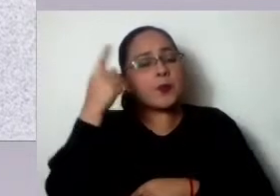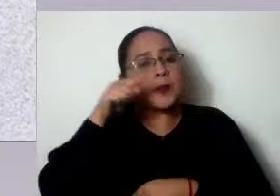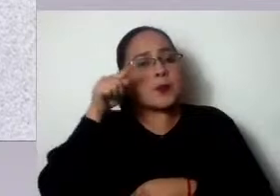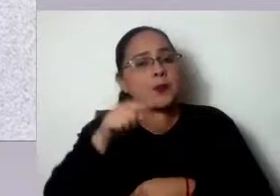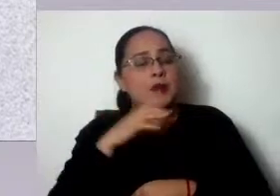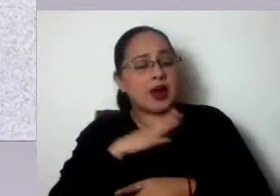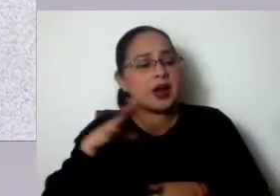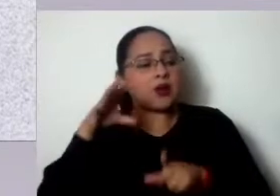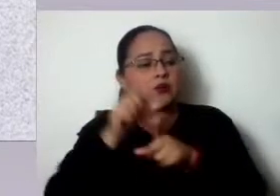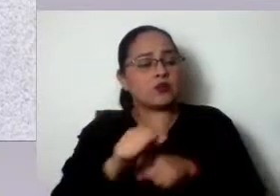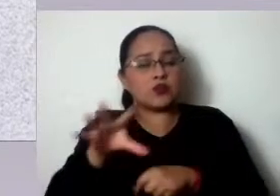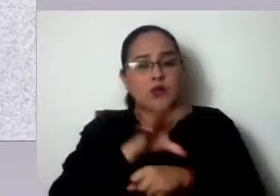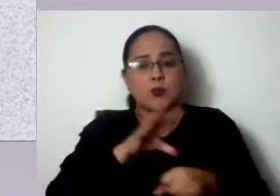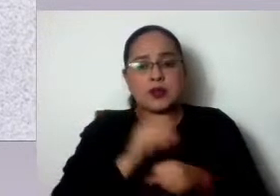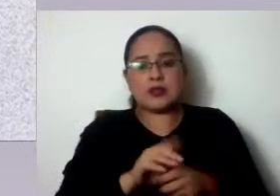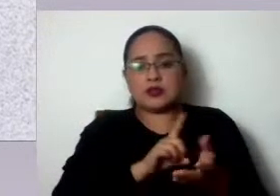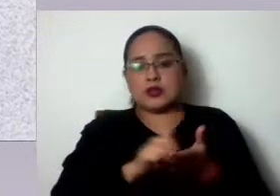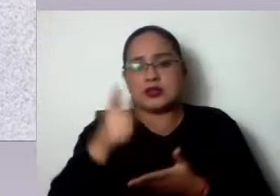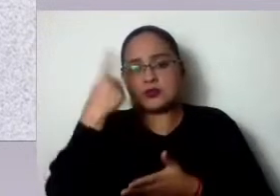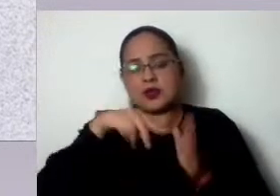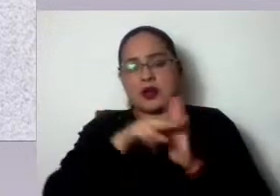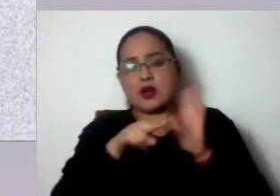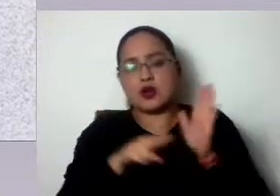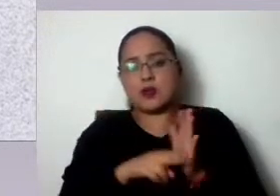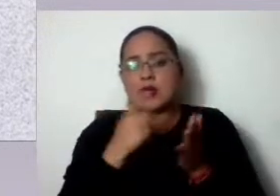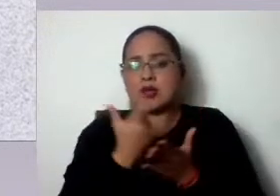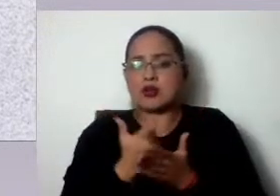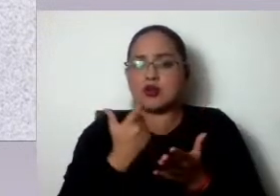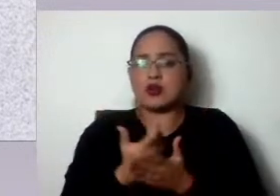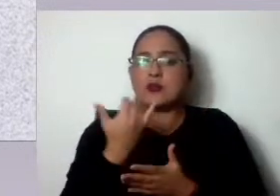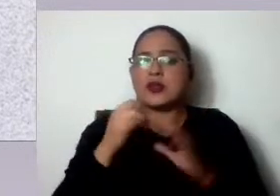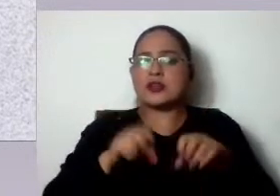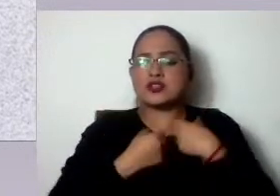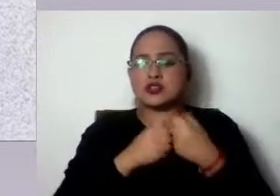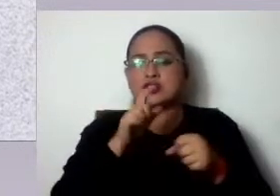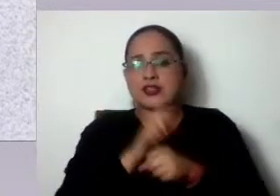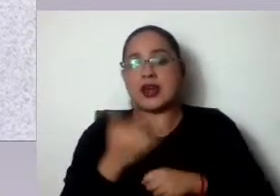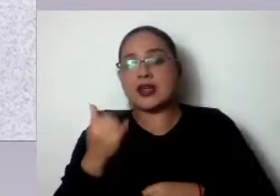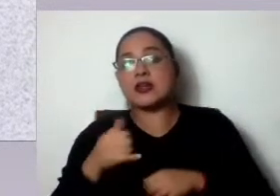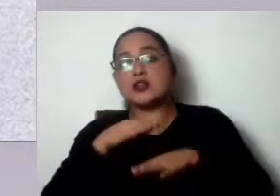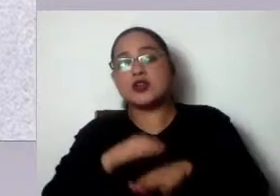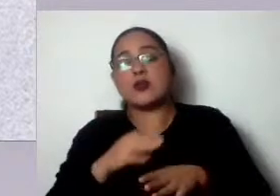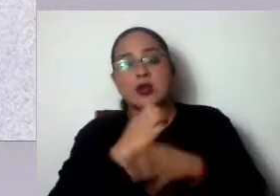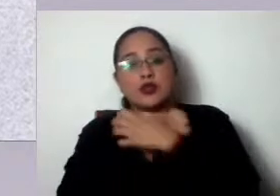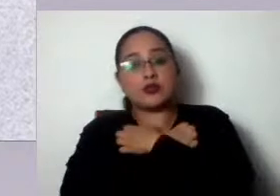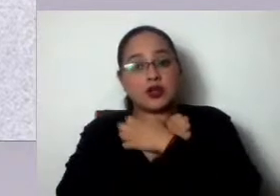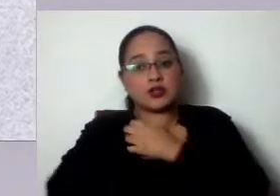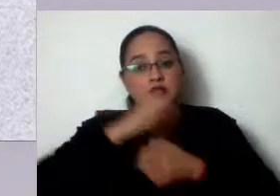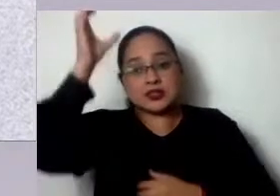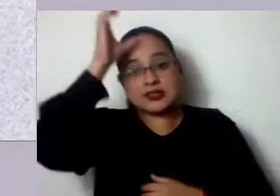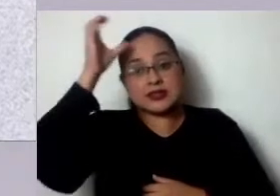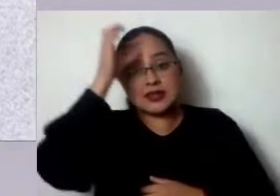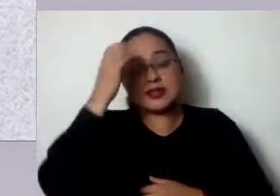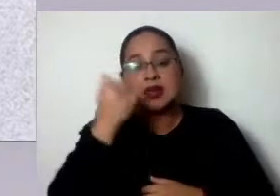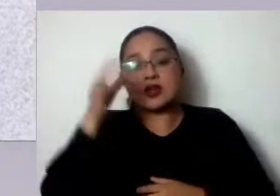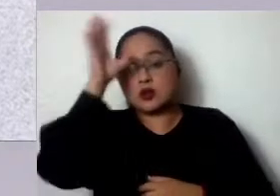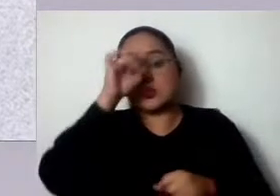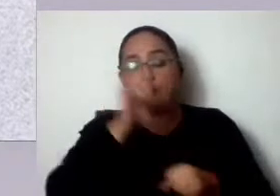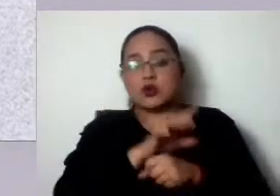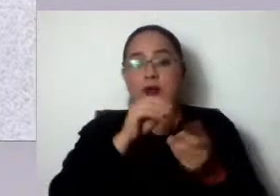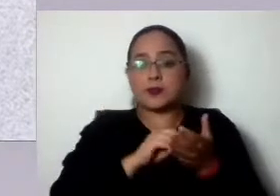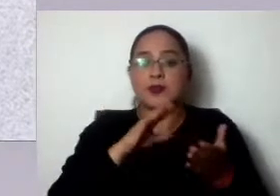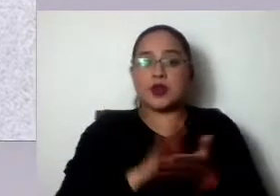que derivan de las normas económicas sociales y sobre educación ciencia y cultura contenida en la carta de la